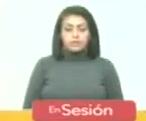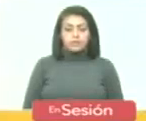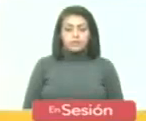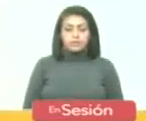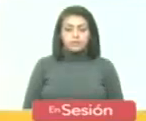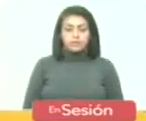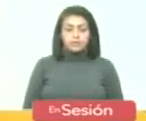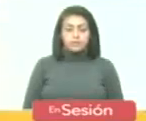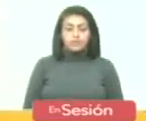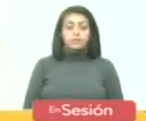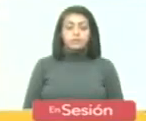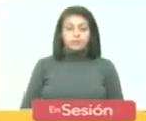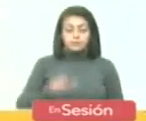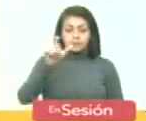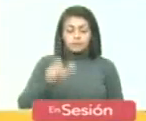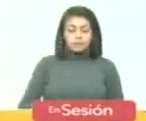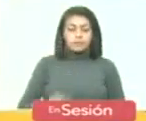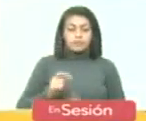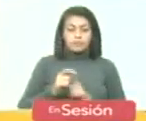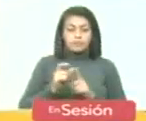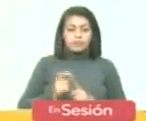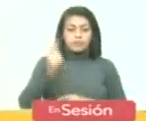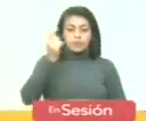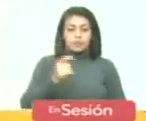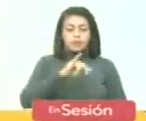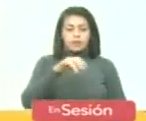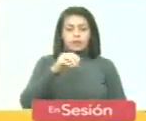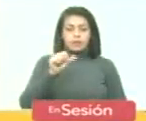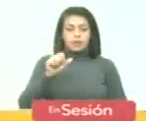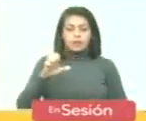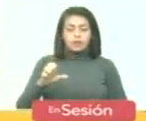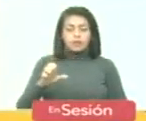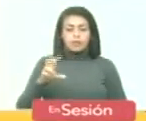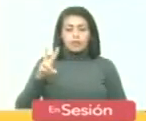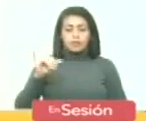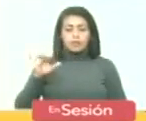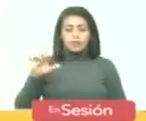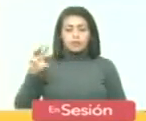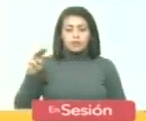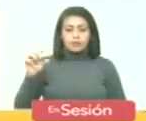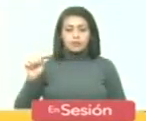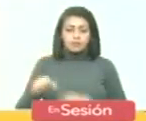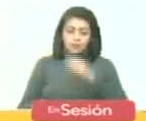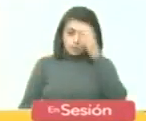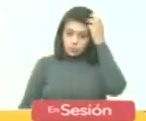Voy a dejar en el derecho de palabra al diputado José Gregorio Bielma Mora.